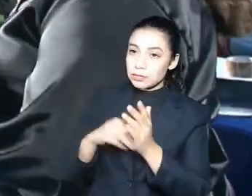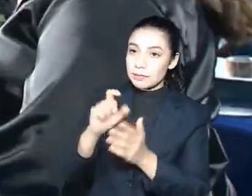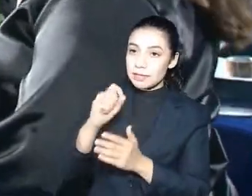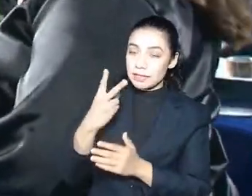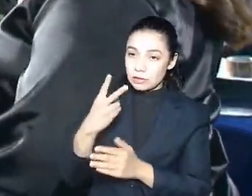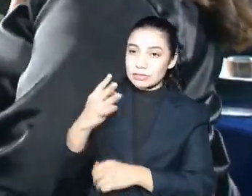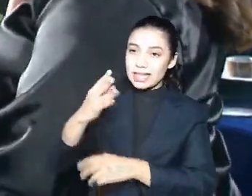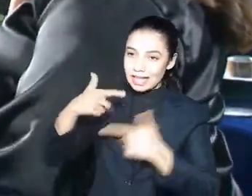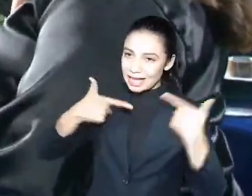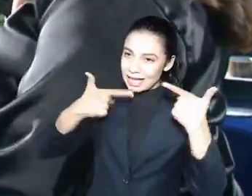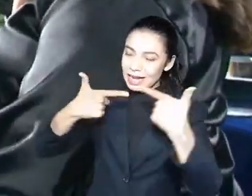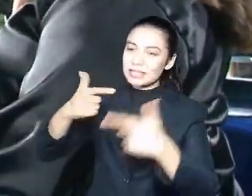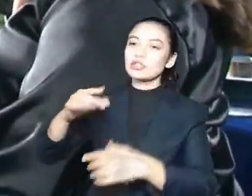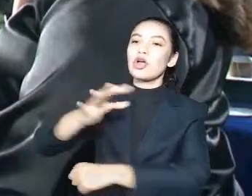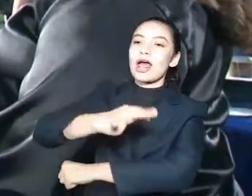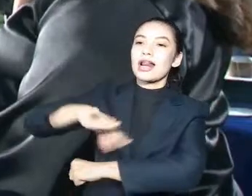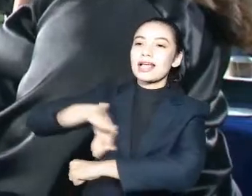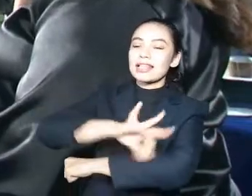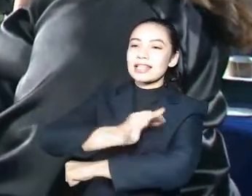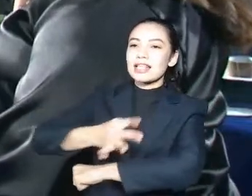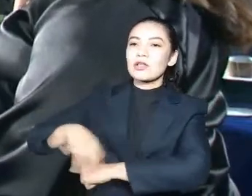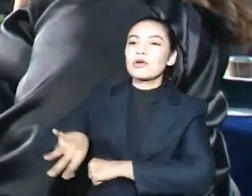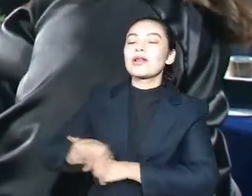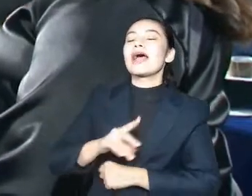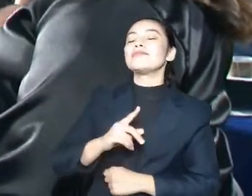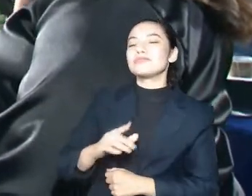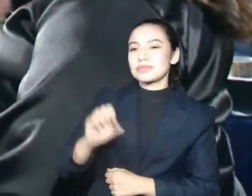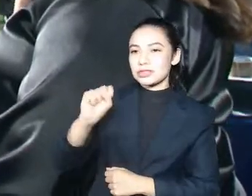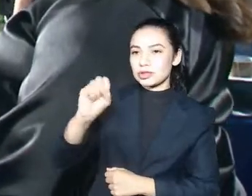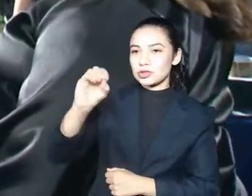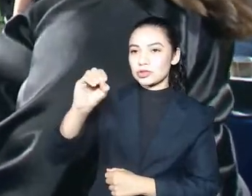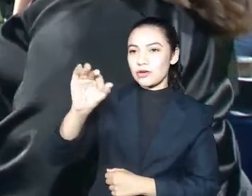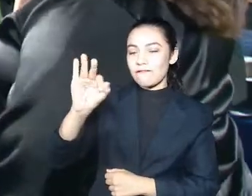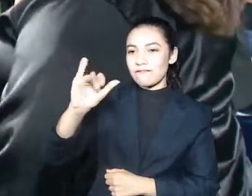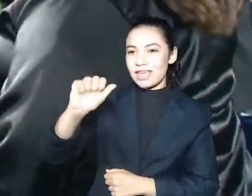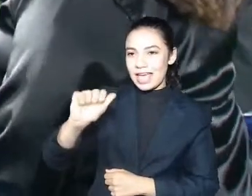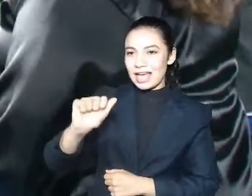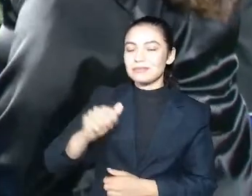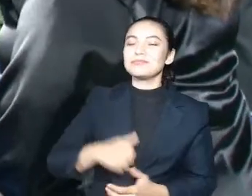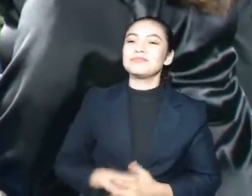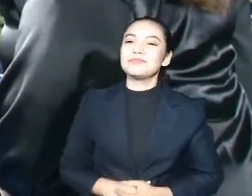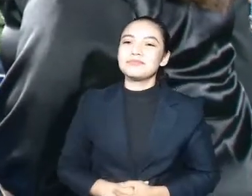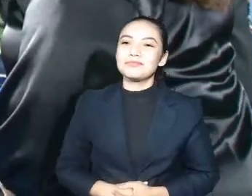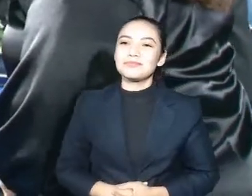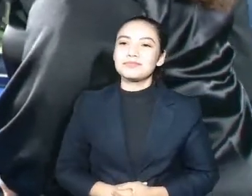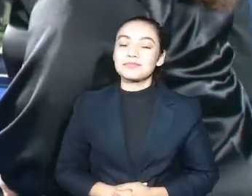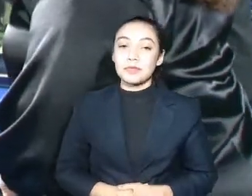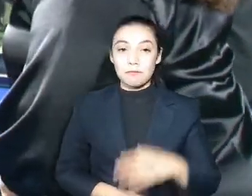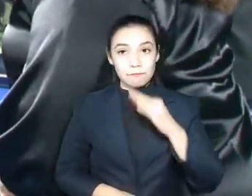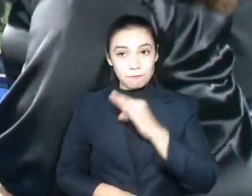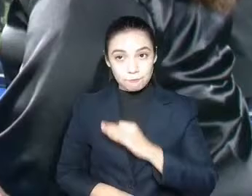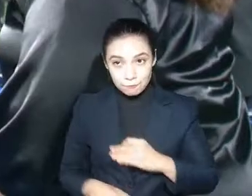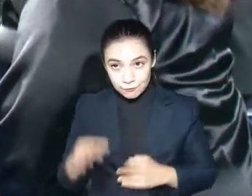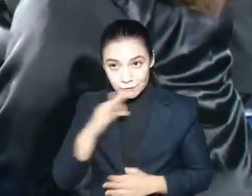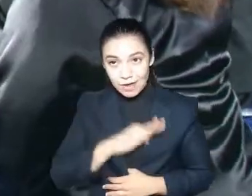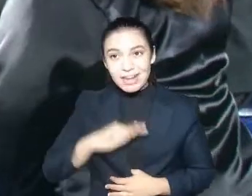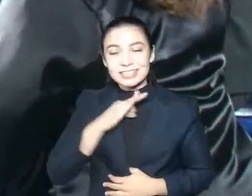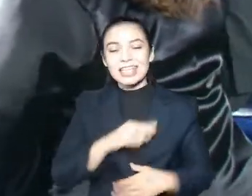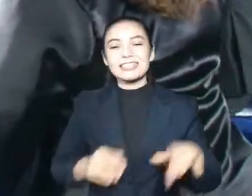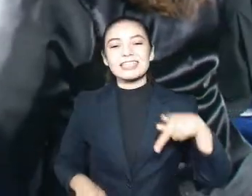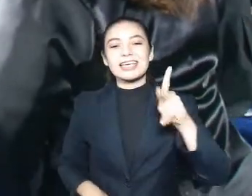arquitectura, recibe su reconocimiento Sofía Reyes Pereira. Muchas felicidades también para Kevin Isaac Miranda